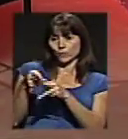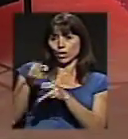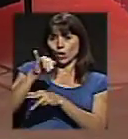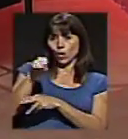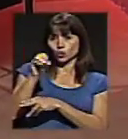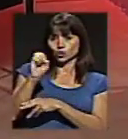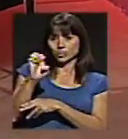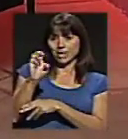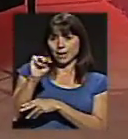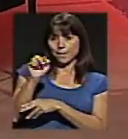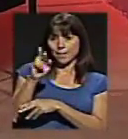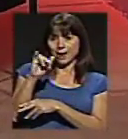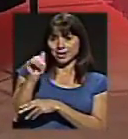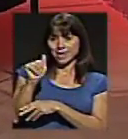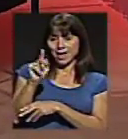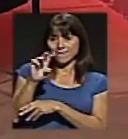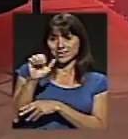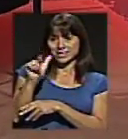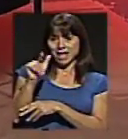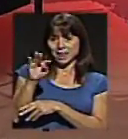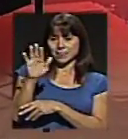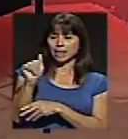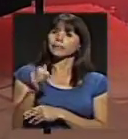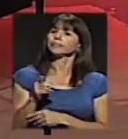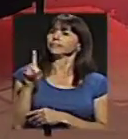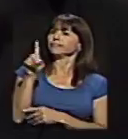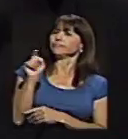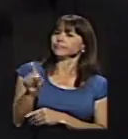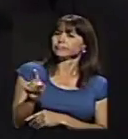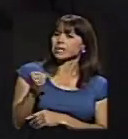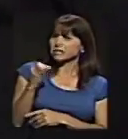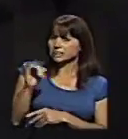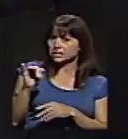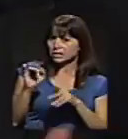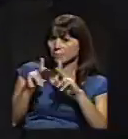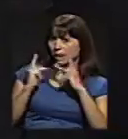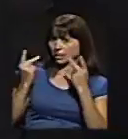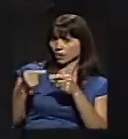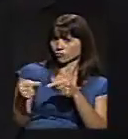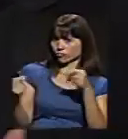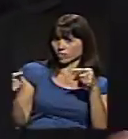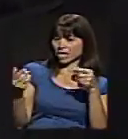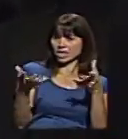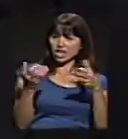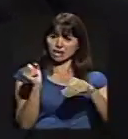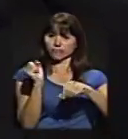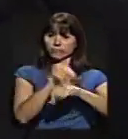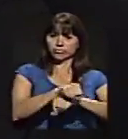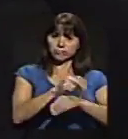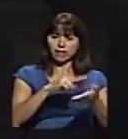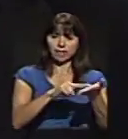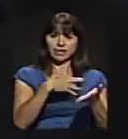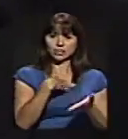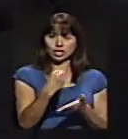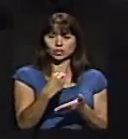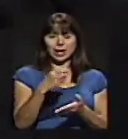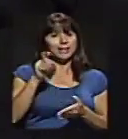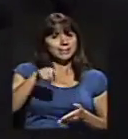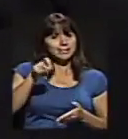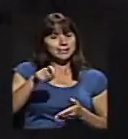José María, si los partidos opositores en estos momentos quieren vencer a Liberación Nacional, ¿es imprescindible que